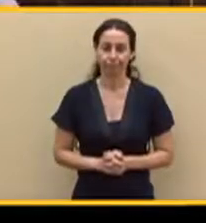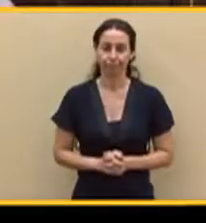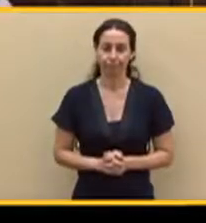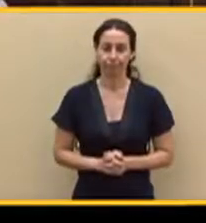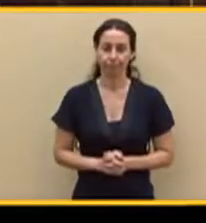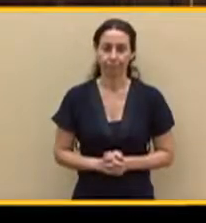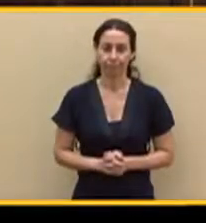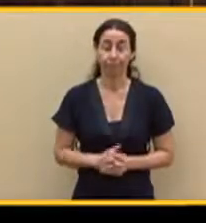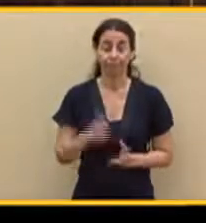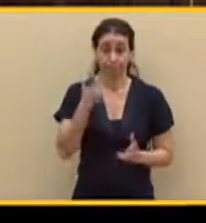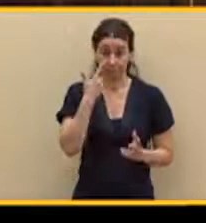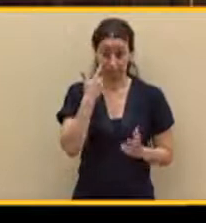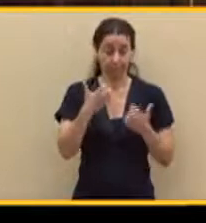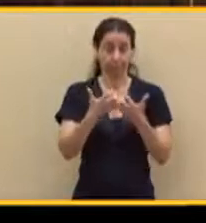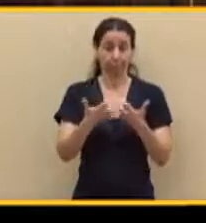señorías,